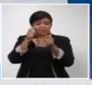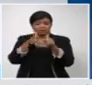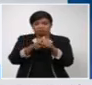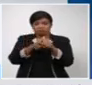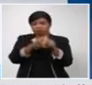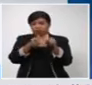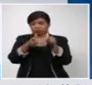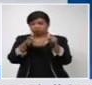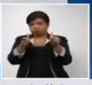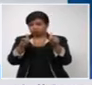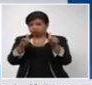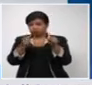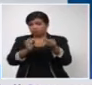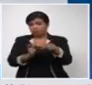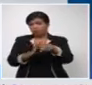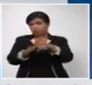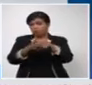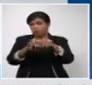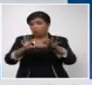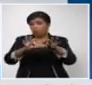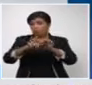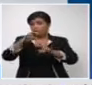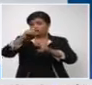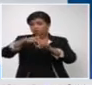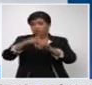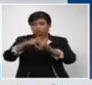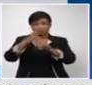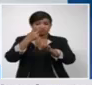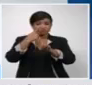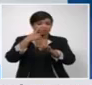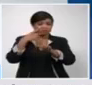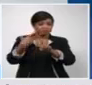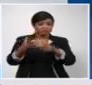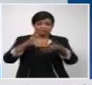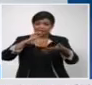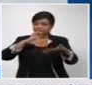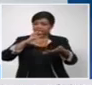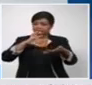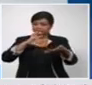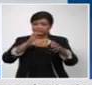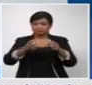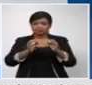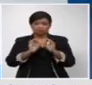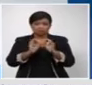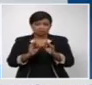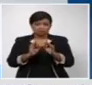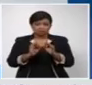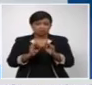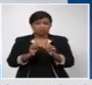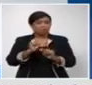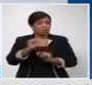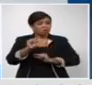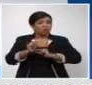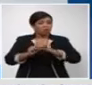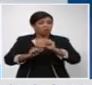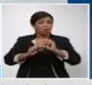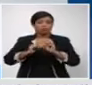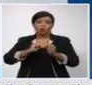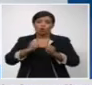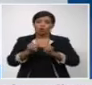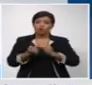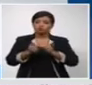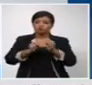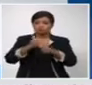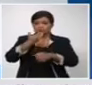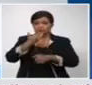comportando. Guantánamo, como vamos a ver, va al control, va mejorando. Mayabeque